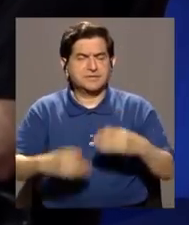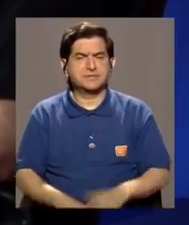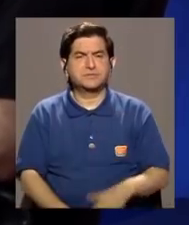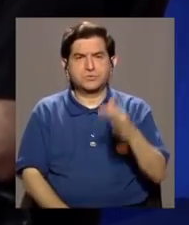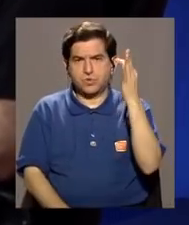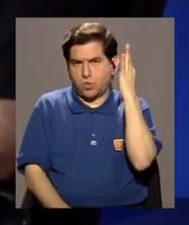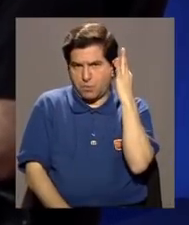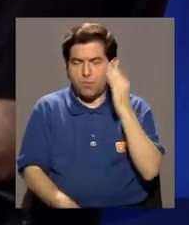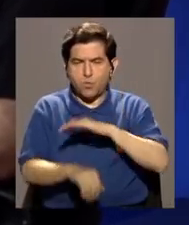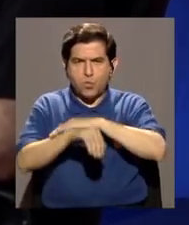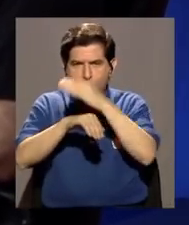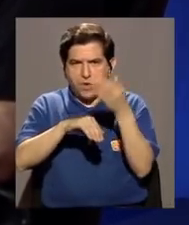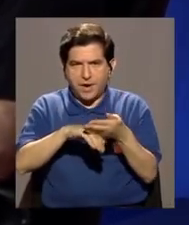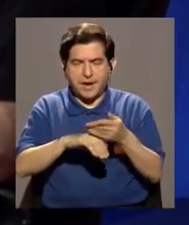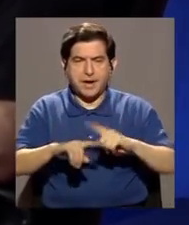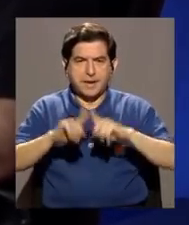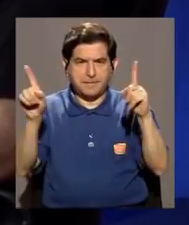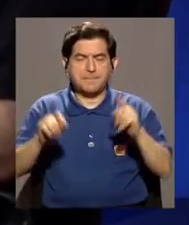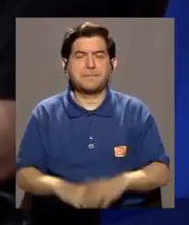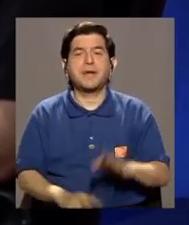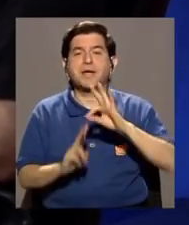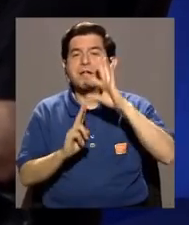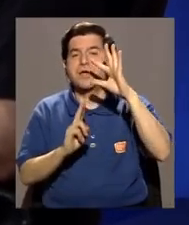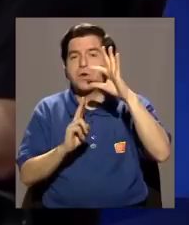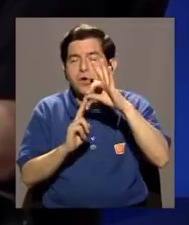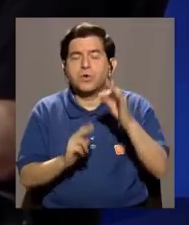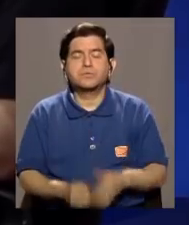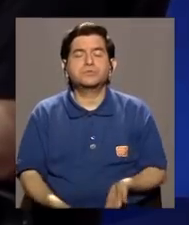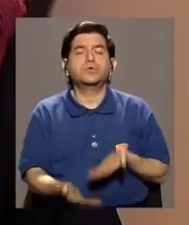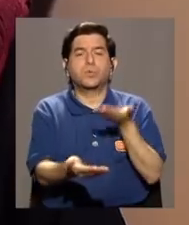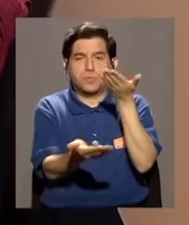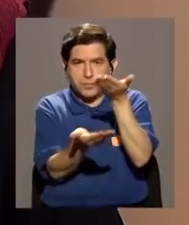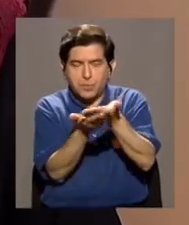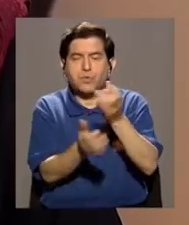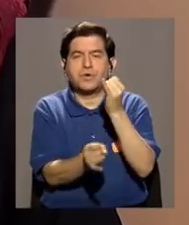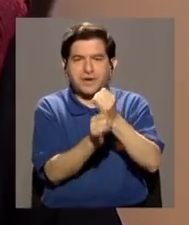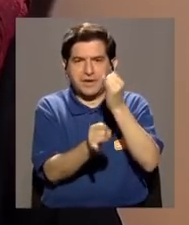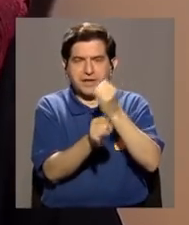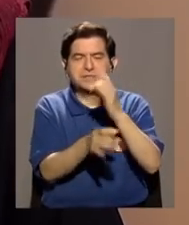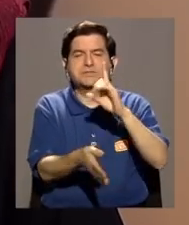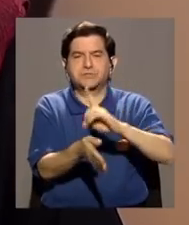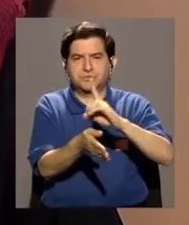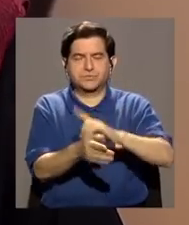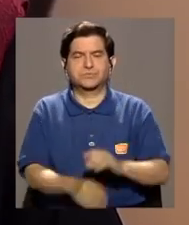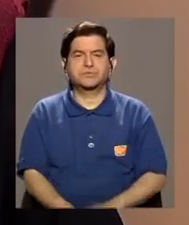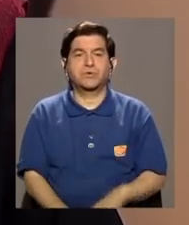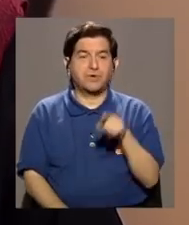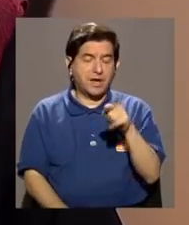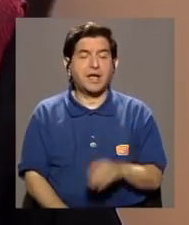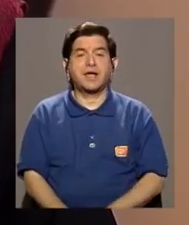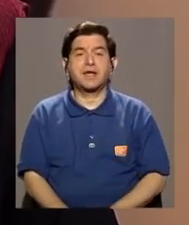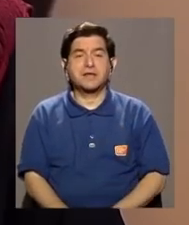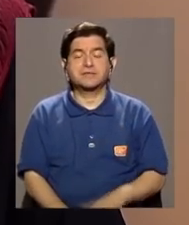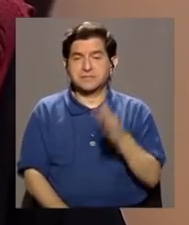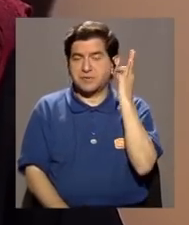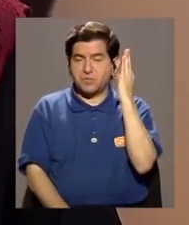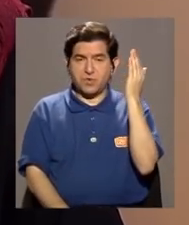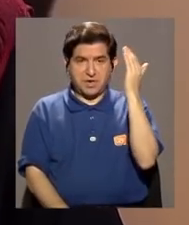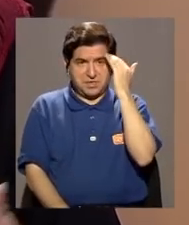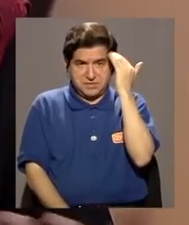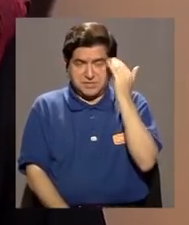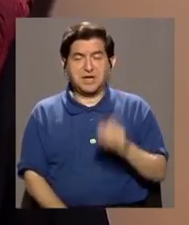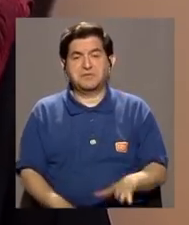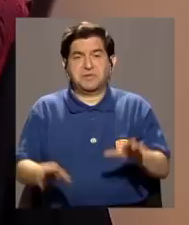toma la mujer embarazada pero la alternativa se la tiene que ofrecer la institución médica esa mujer embarazada sabrá se asume el riesgo